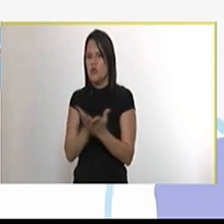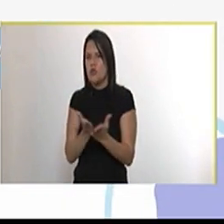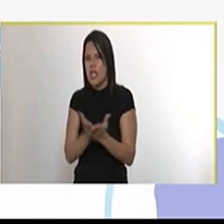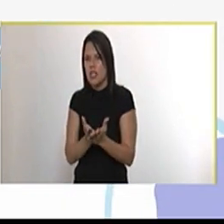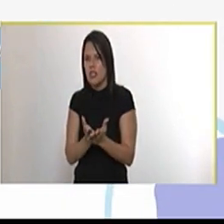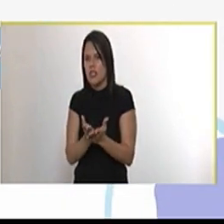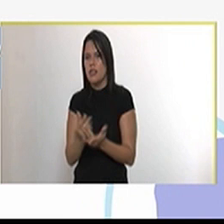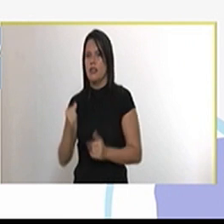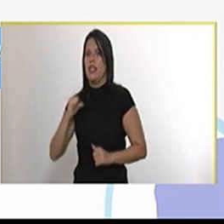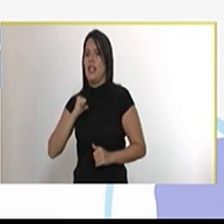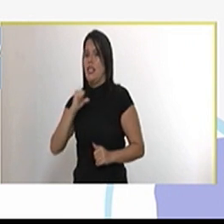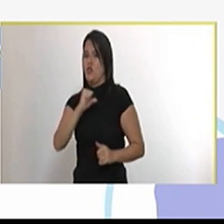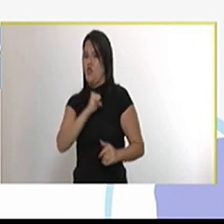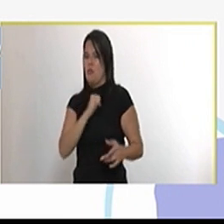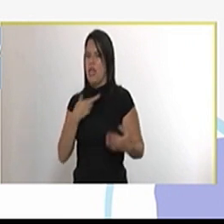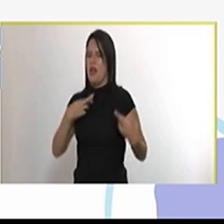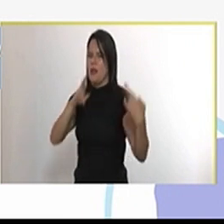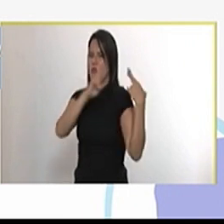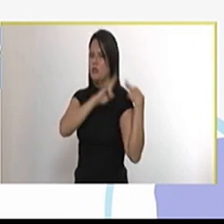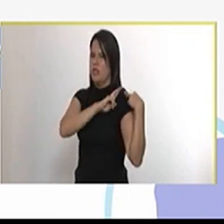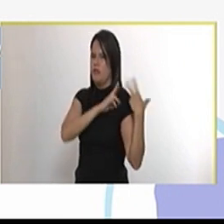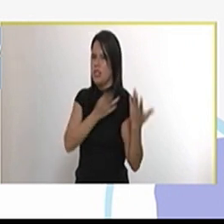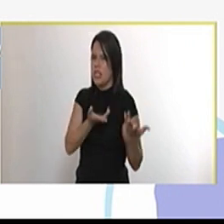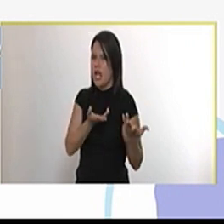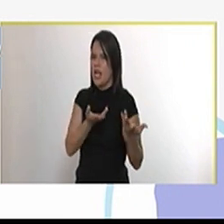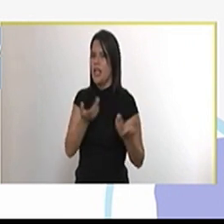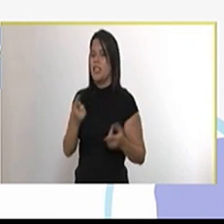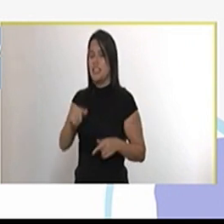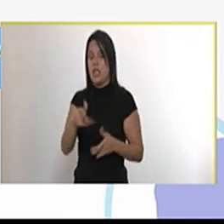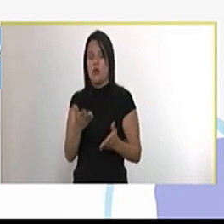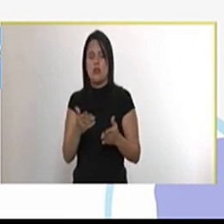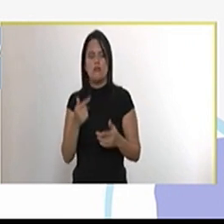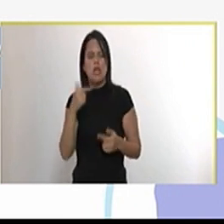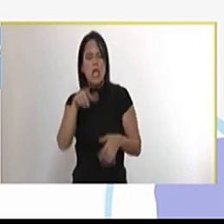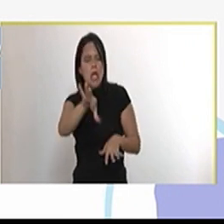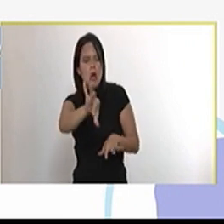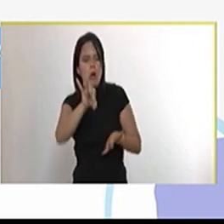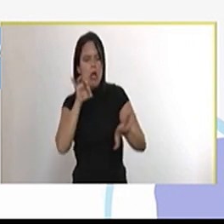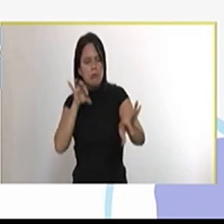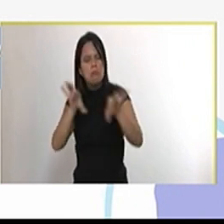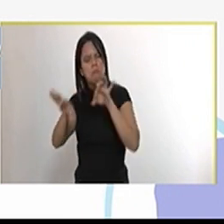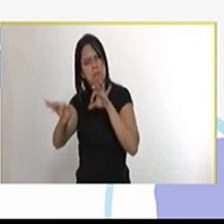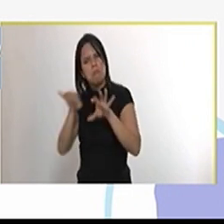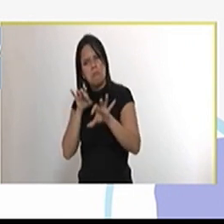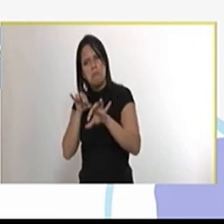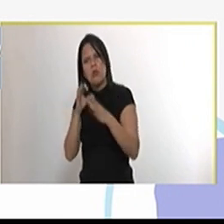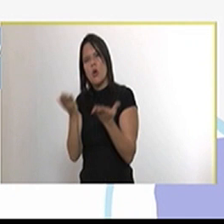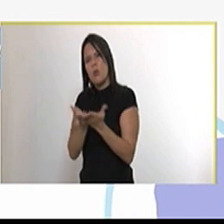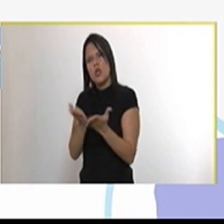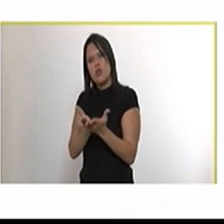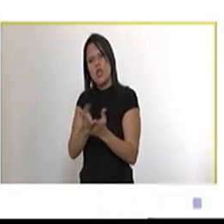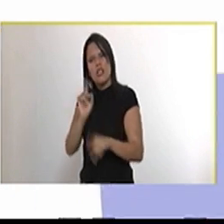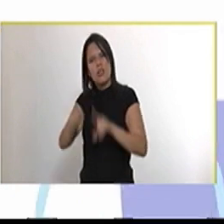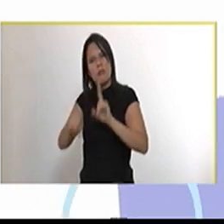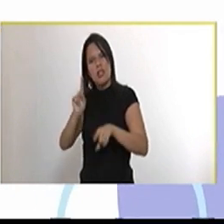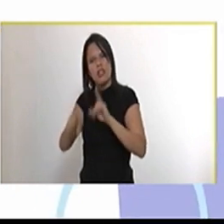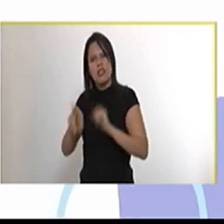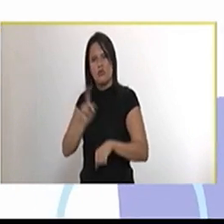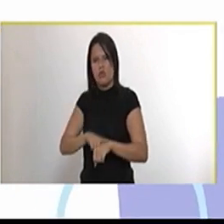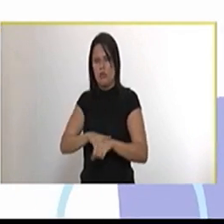estudiante desarrolla la autonomía y responsabilidad, ya que elige cómo estudiar adaptado a su